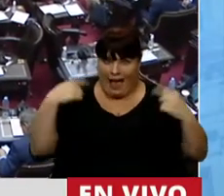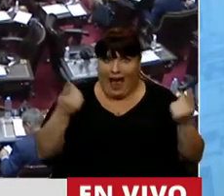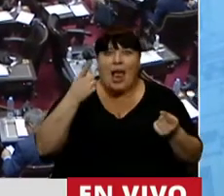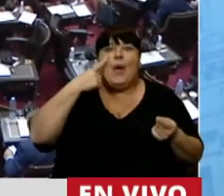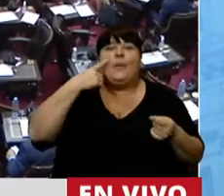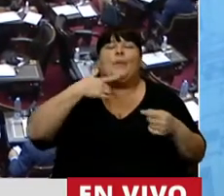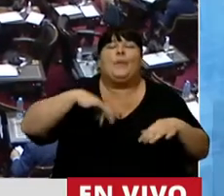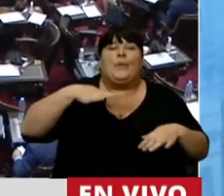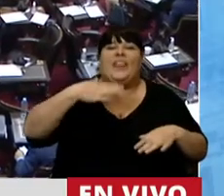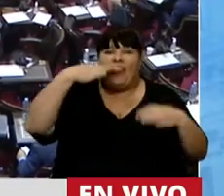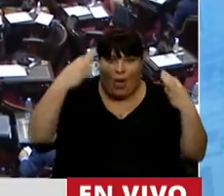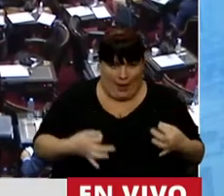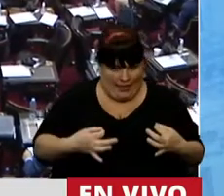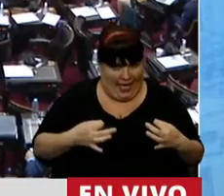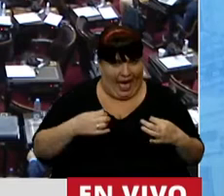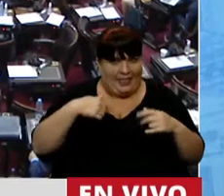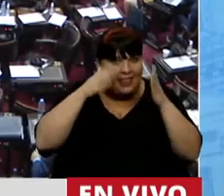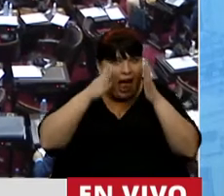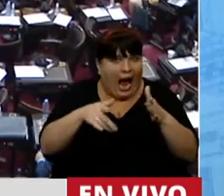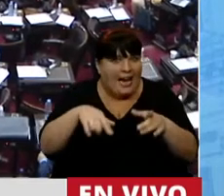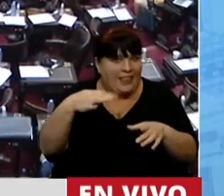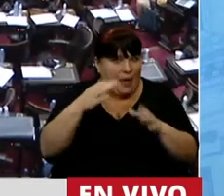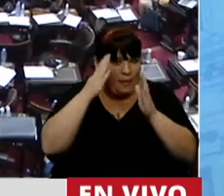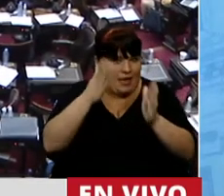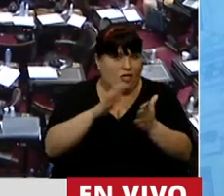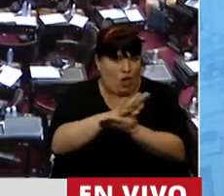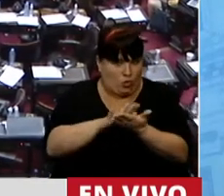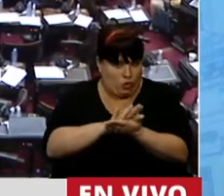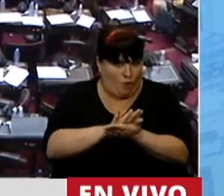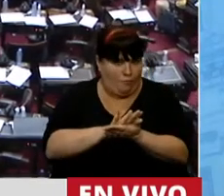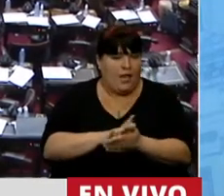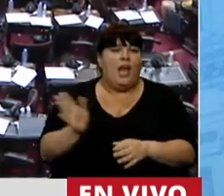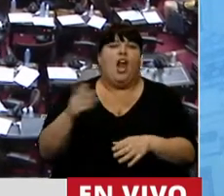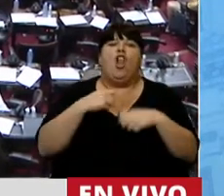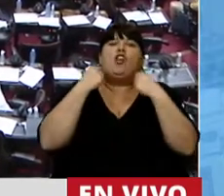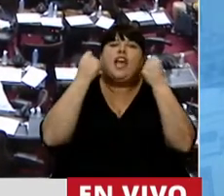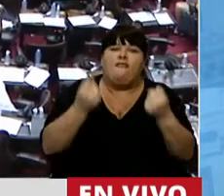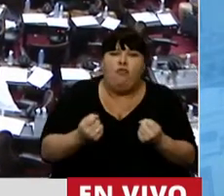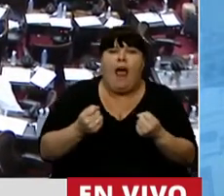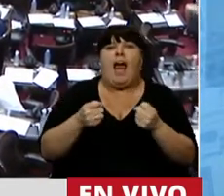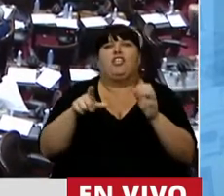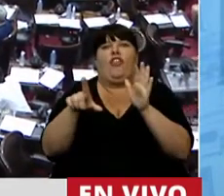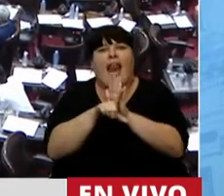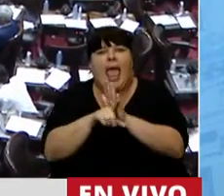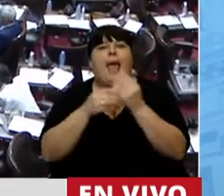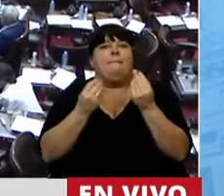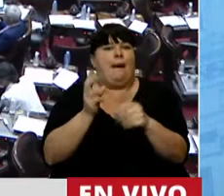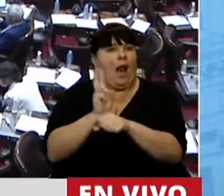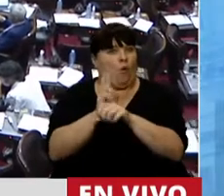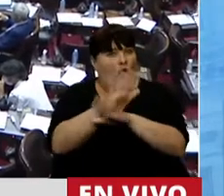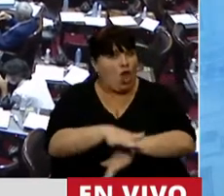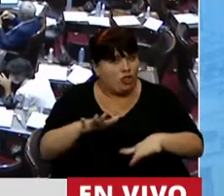las vidas reales que nos ocupan, todo esfuerzo legal que hagamos por